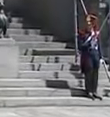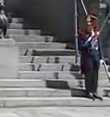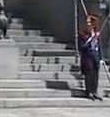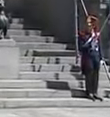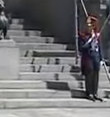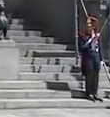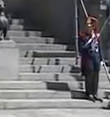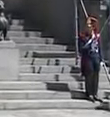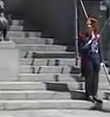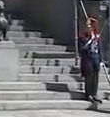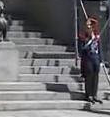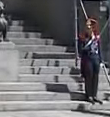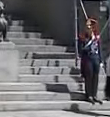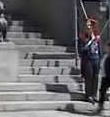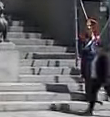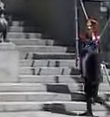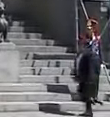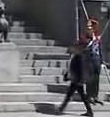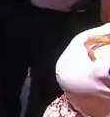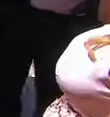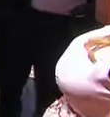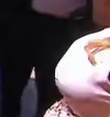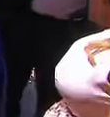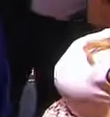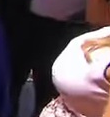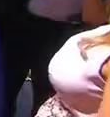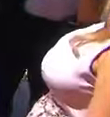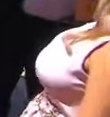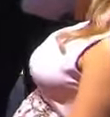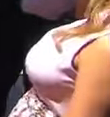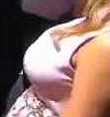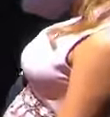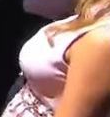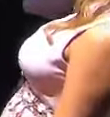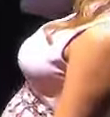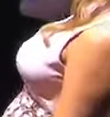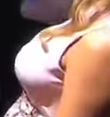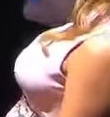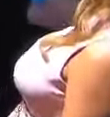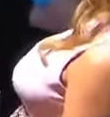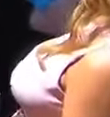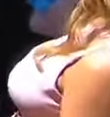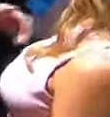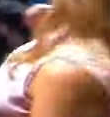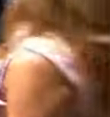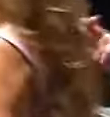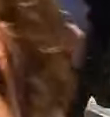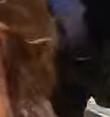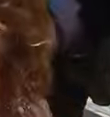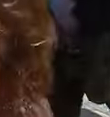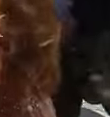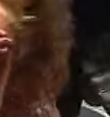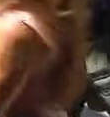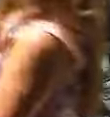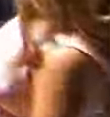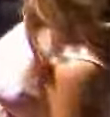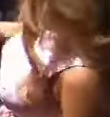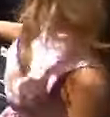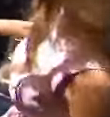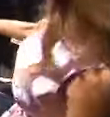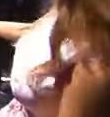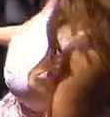de la Cámara de Diputados, el señor Aníbal González. Recibe aquí el saludo de la